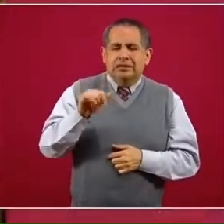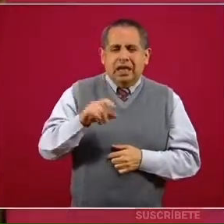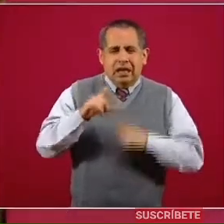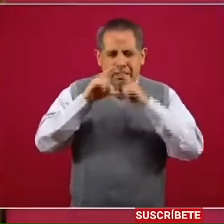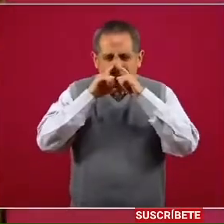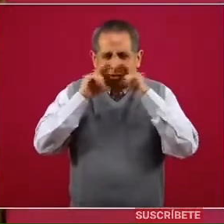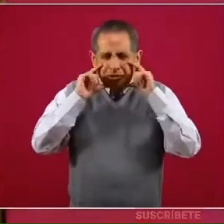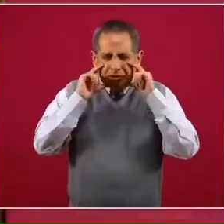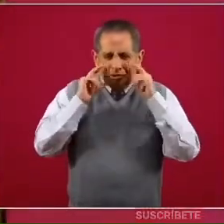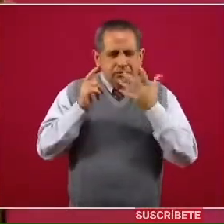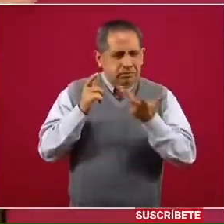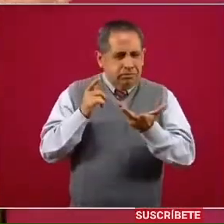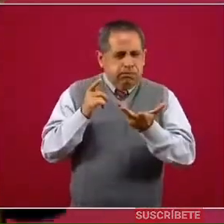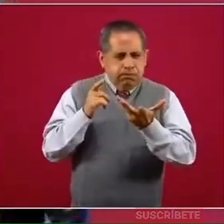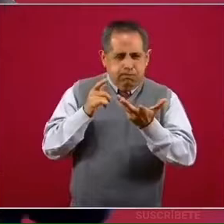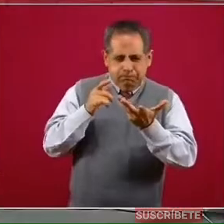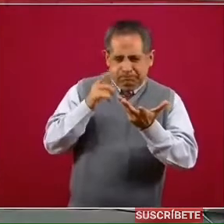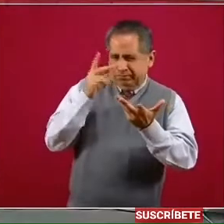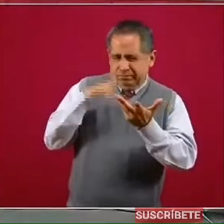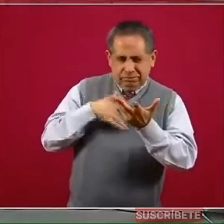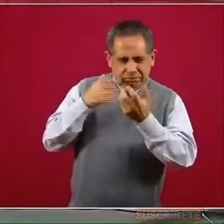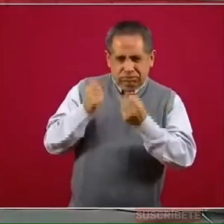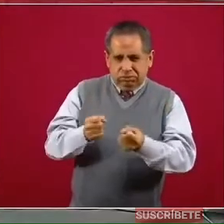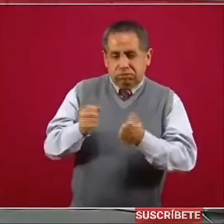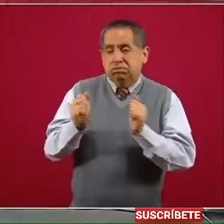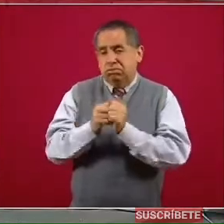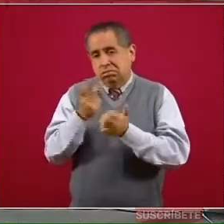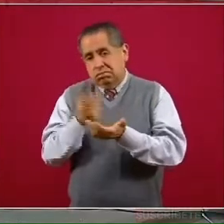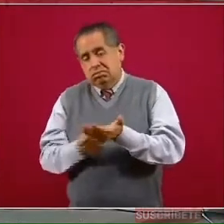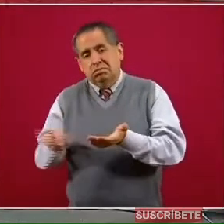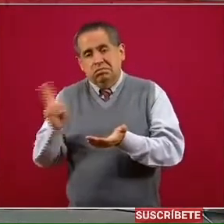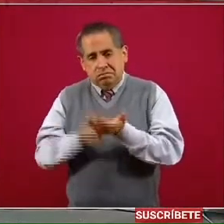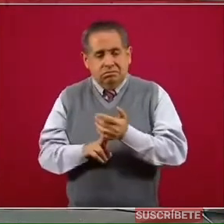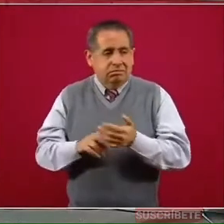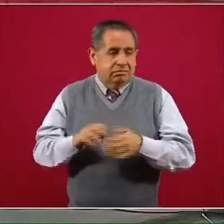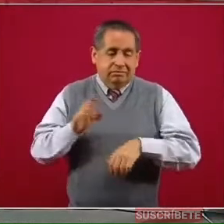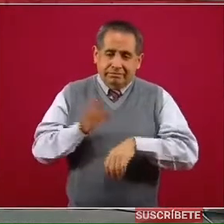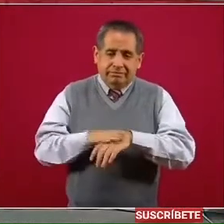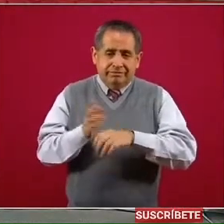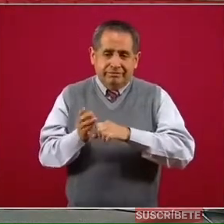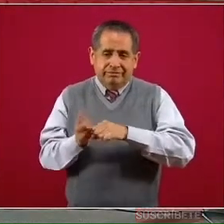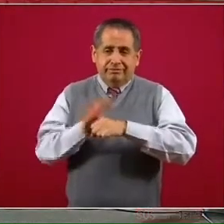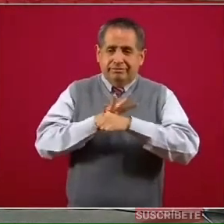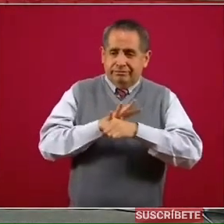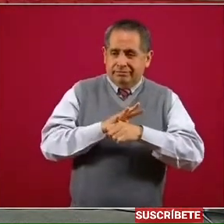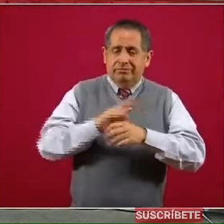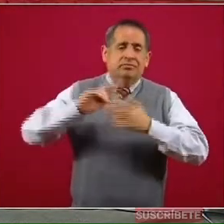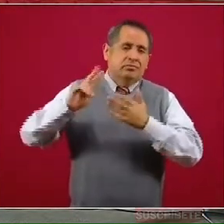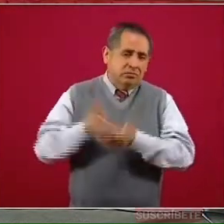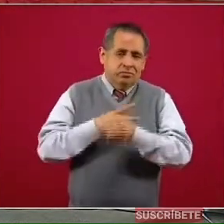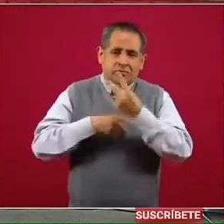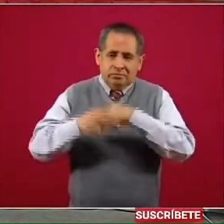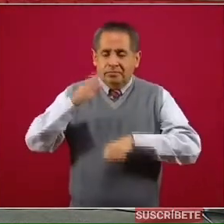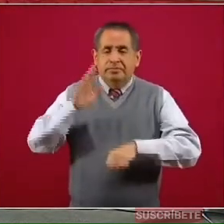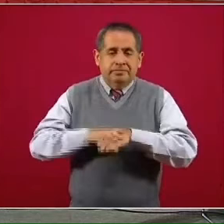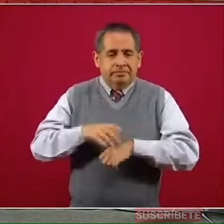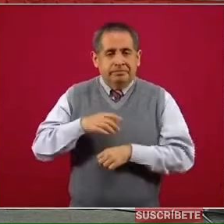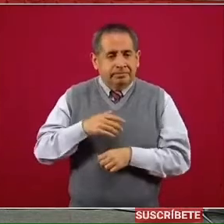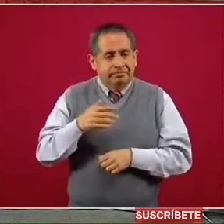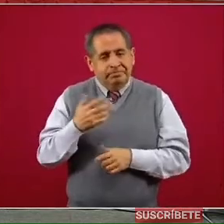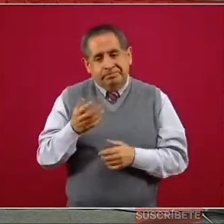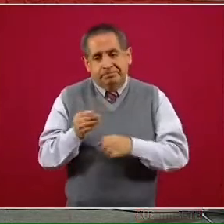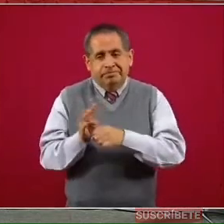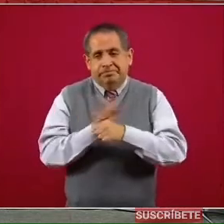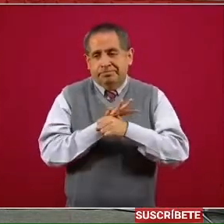influenza, pero es muy probable que podría además venir acompañada de otra brote, de otra oleada, de otro ciclo